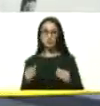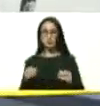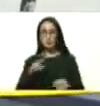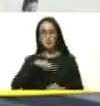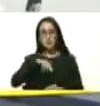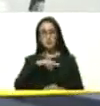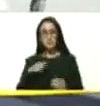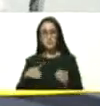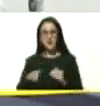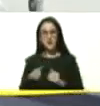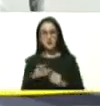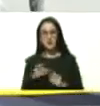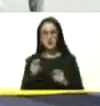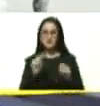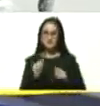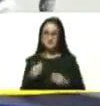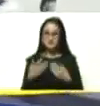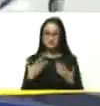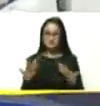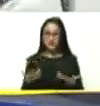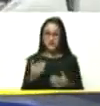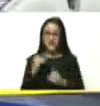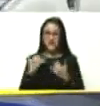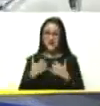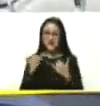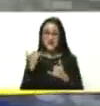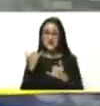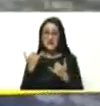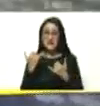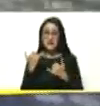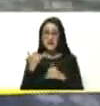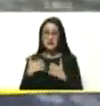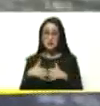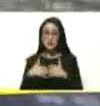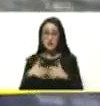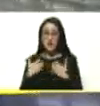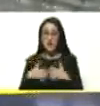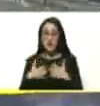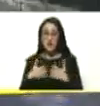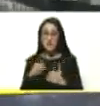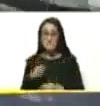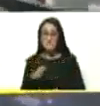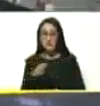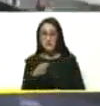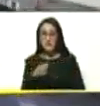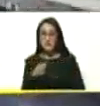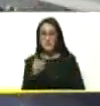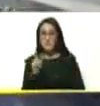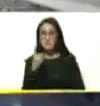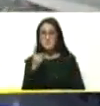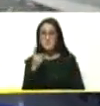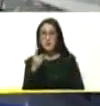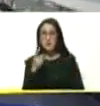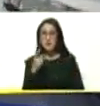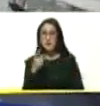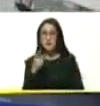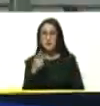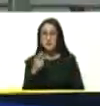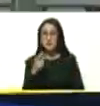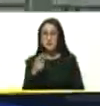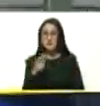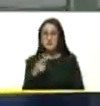nuestros pescadores, tanto artesanales como industriales. Y en todo eso que ha hecho que el pescado sea el primer producto que